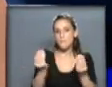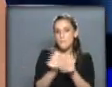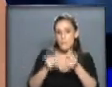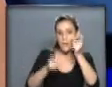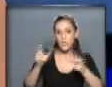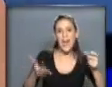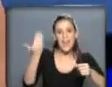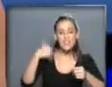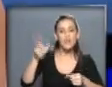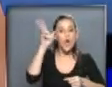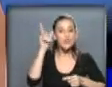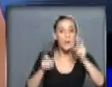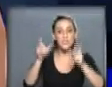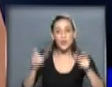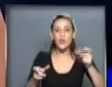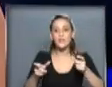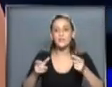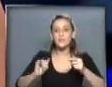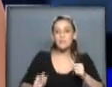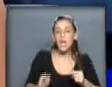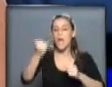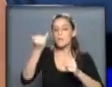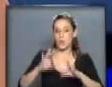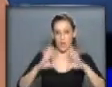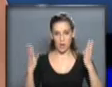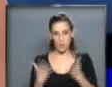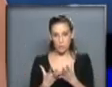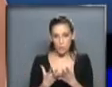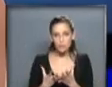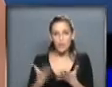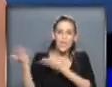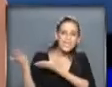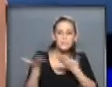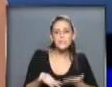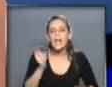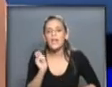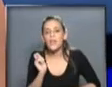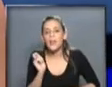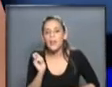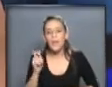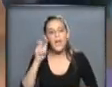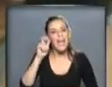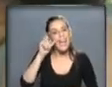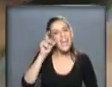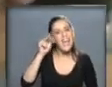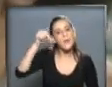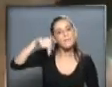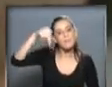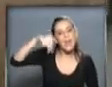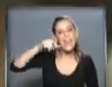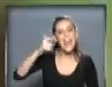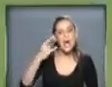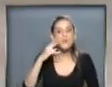final de la competencia olímpica, que en este caso es Londres 2012. A quien invitaron en esta oportunidad fue a Germán Lauro, al